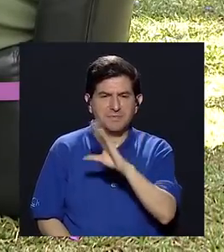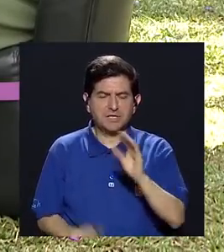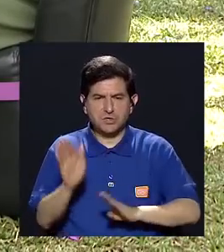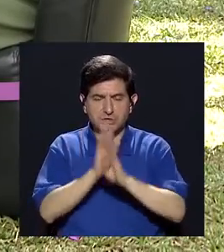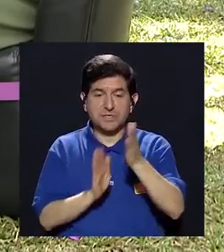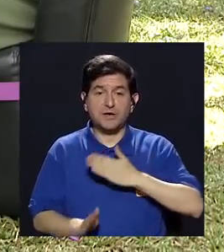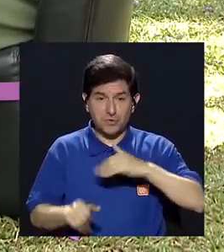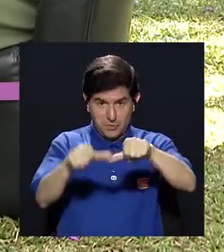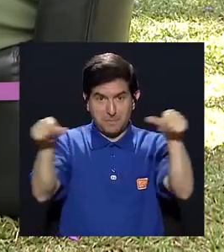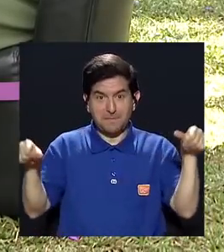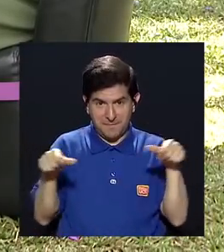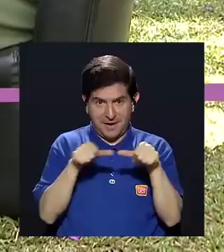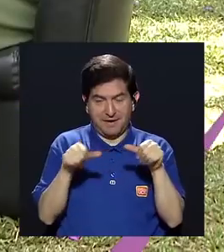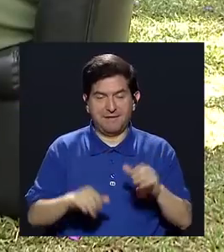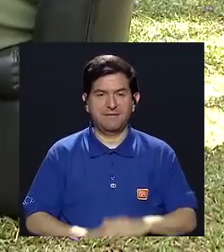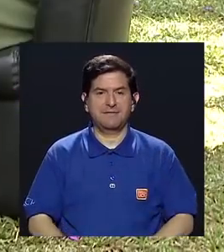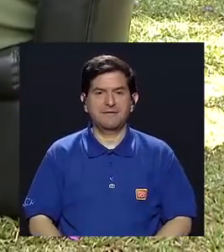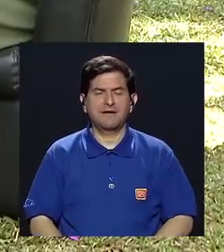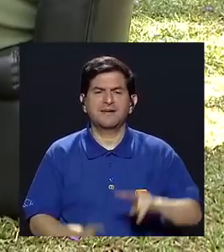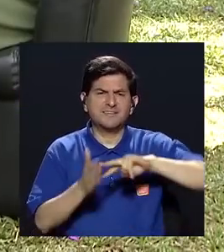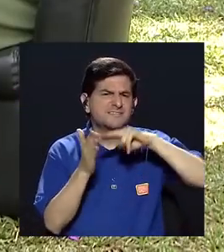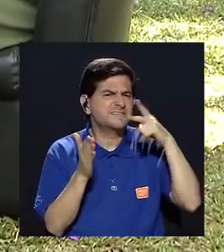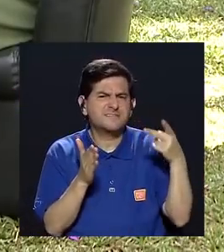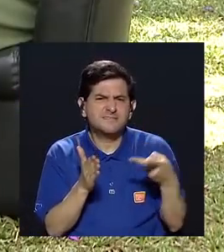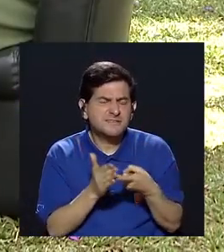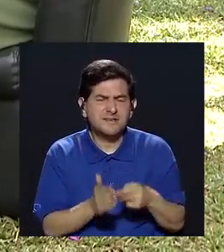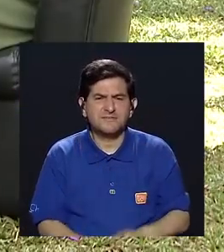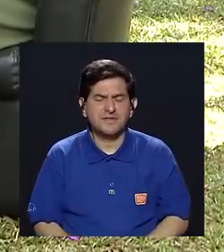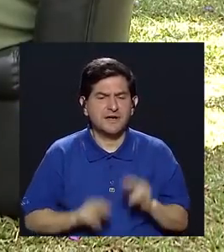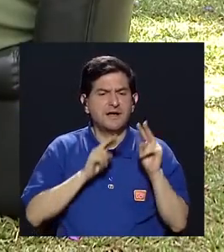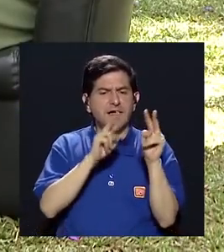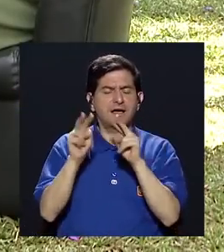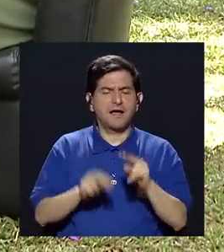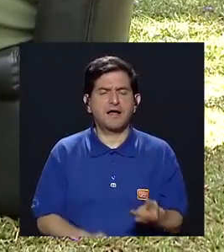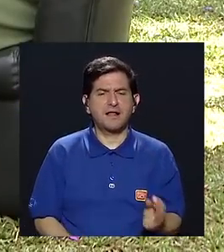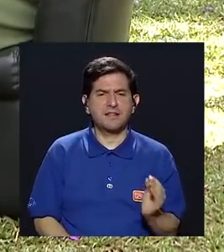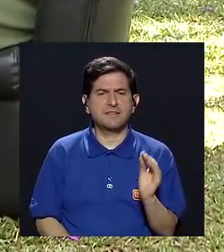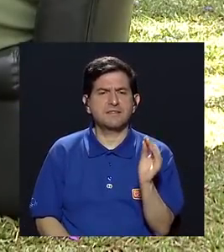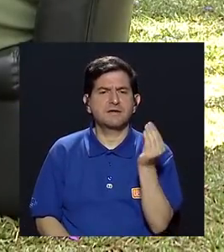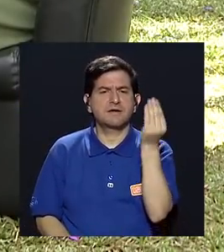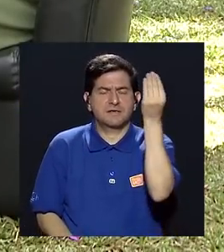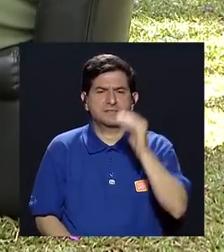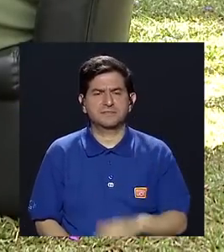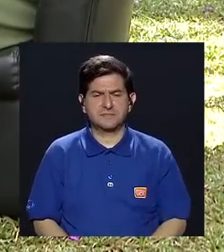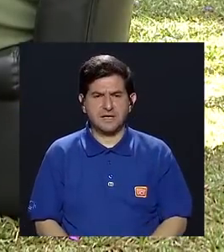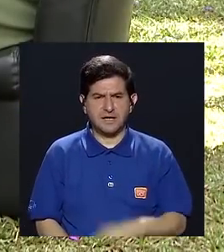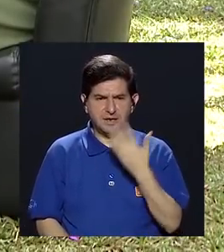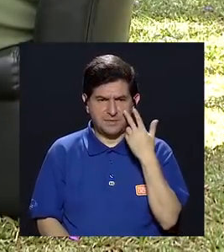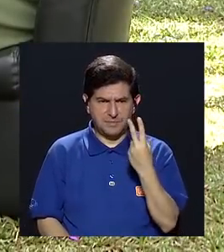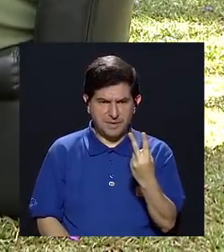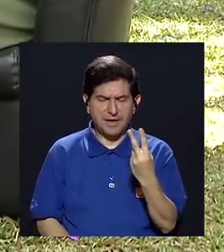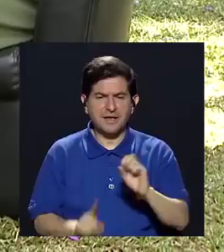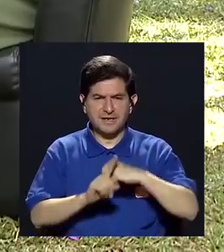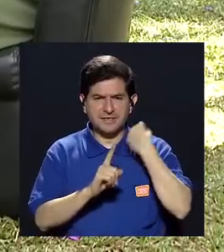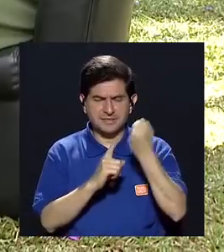una de las áreas mías, que significa, hacemos vigilancia del crecimiento, eso significa vigilamos su estado nutricional,